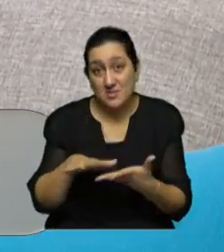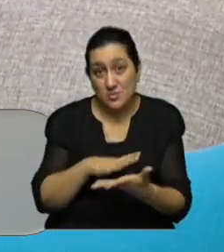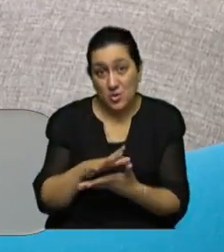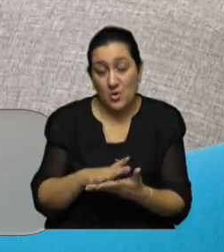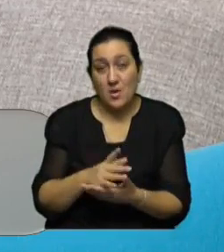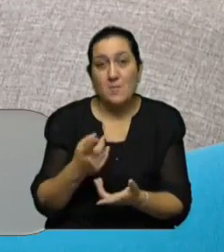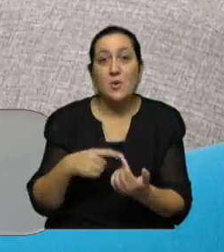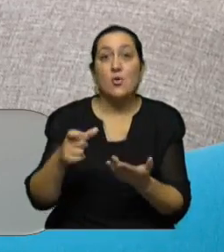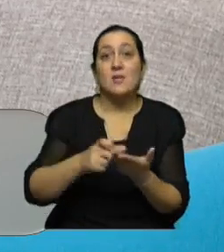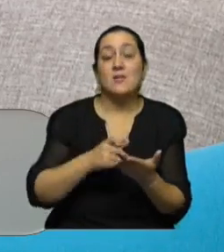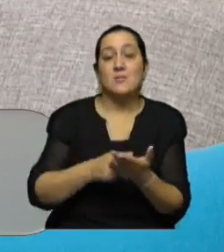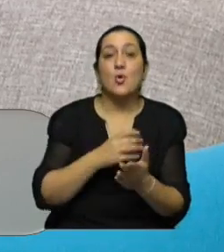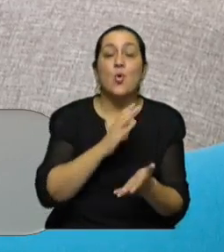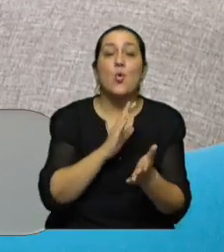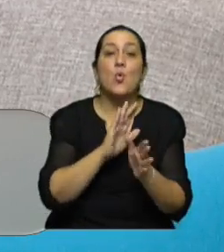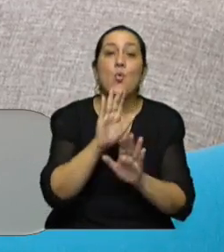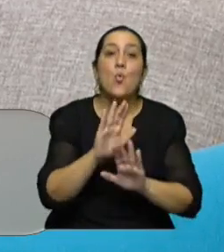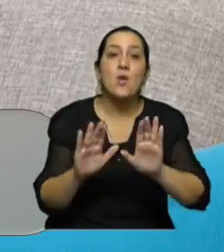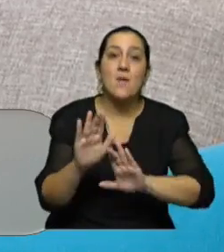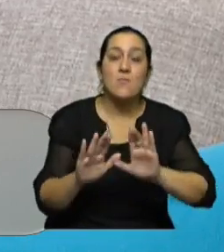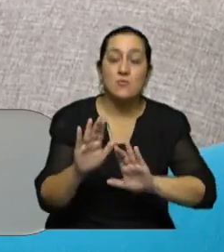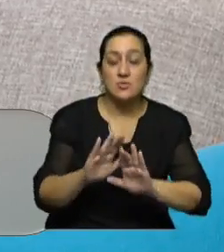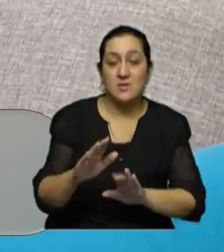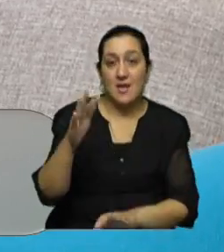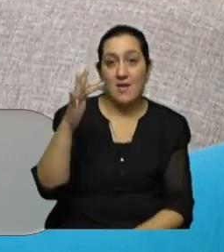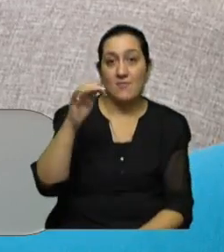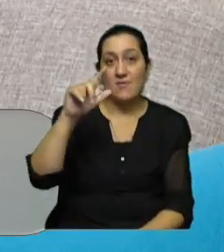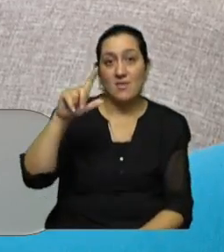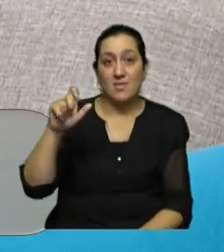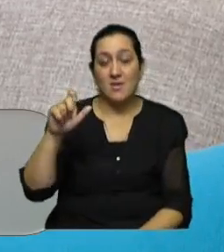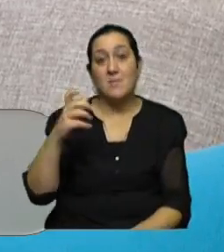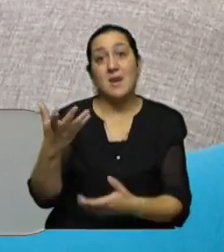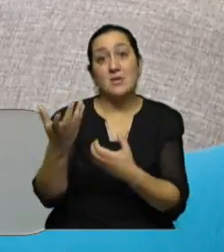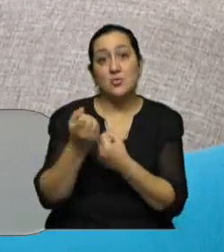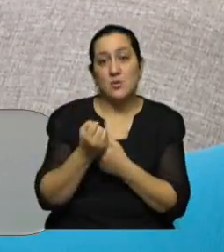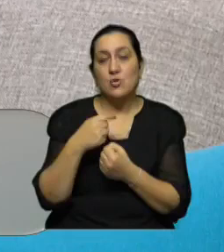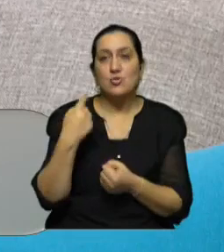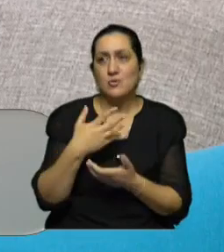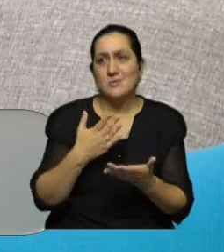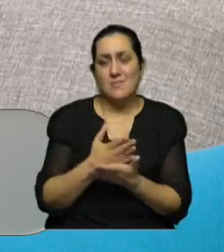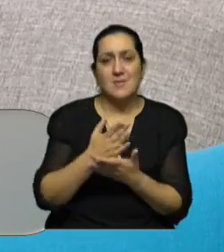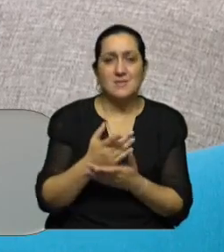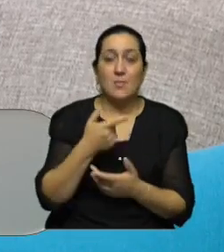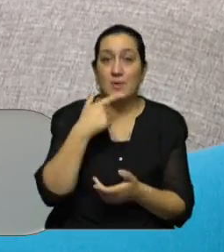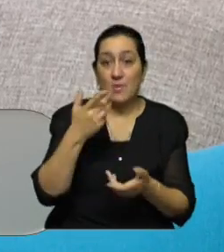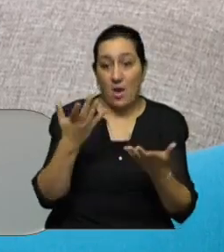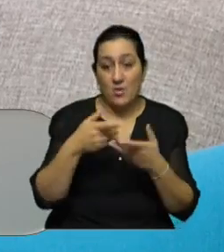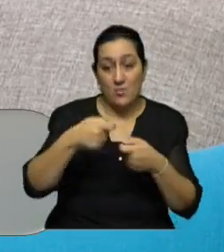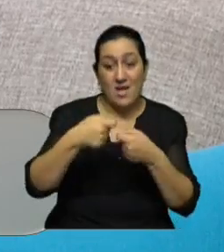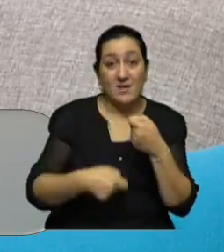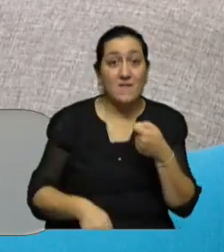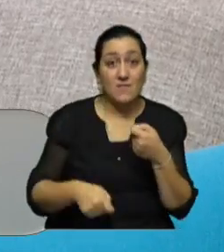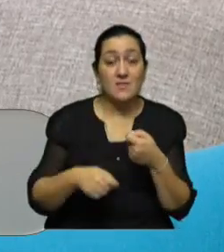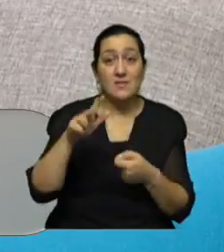Fede. Y después está para ayudarnos económicamente. Nosotros siempre estamos haciendo alguna movida. Por ejemplo, ahora hay una rifa que sortea el 31